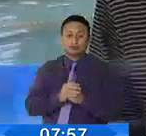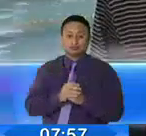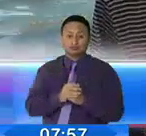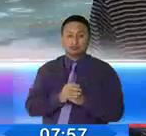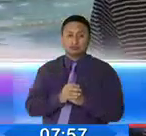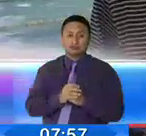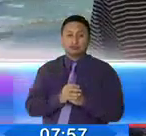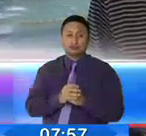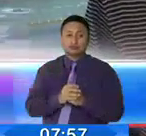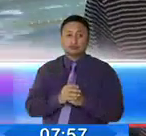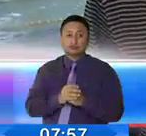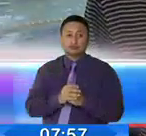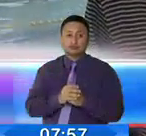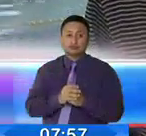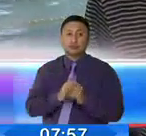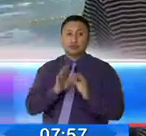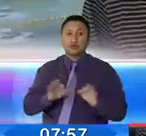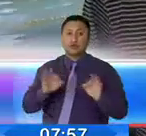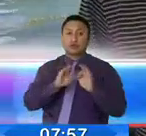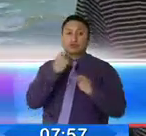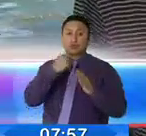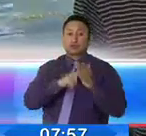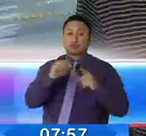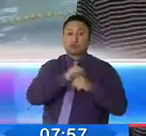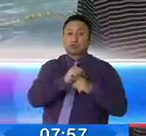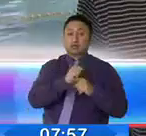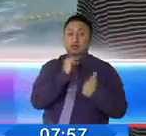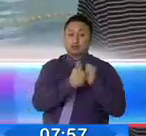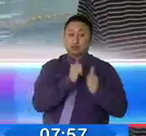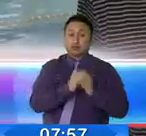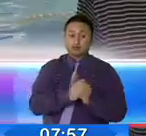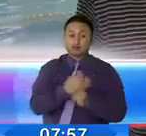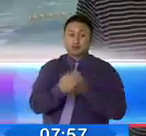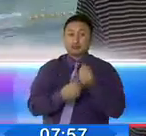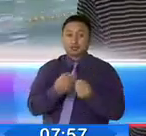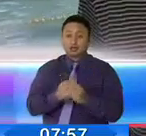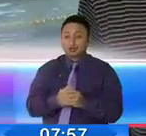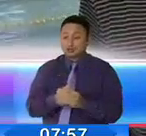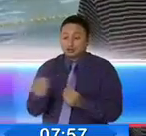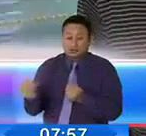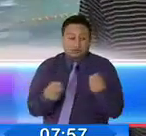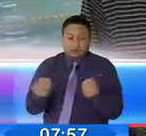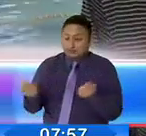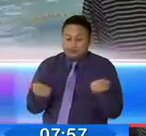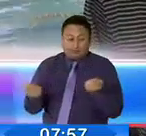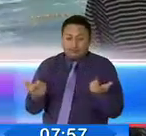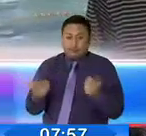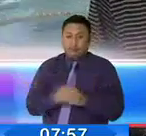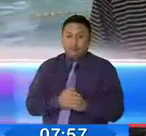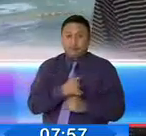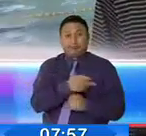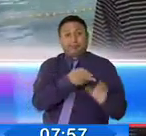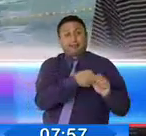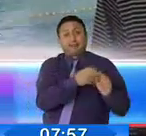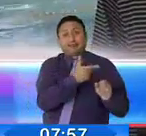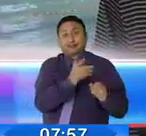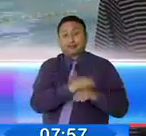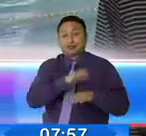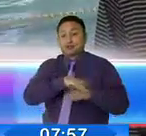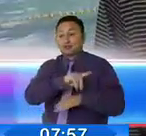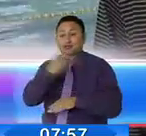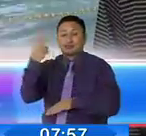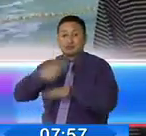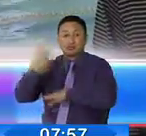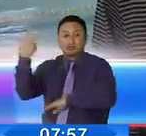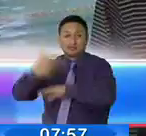social que consideramos es valiosísima, de acuerdo, tendrán que dejar la piscina, por cuanto eso les implica 2, 3 días de asistir a